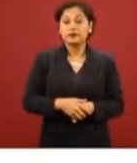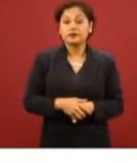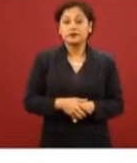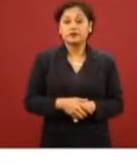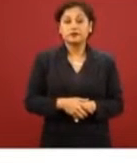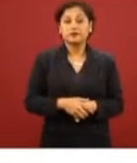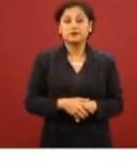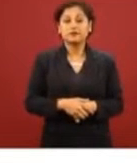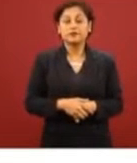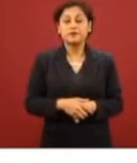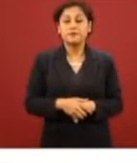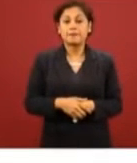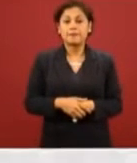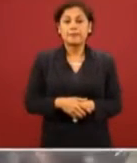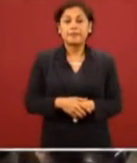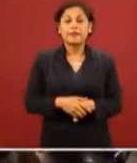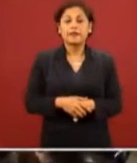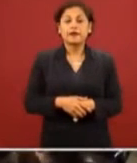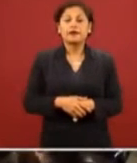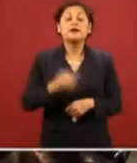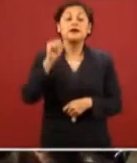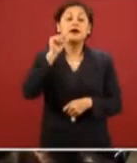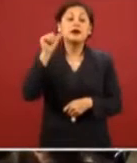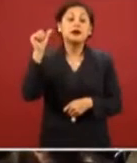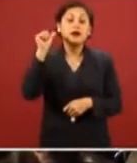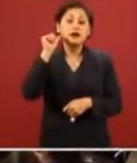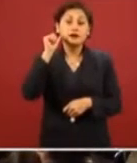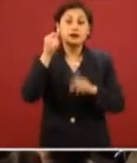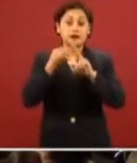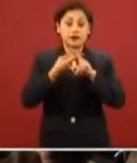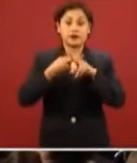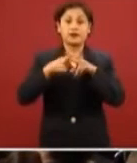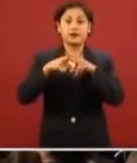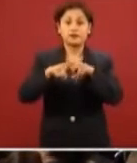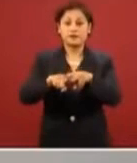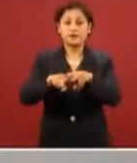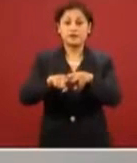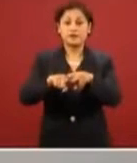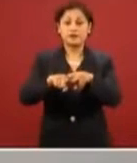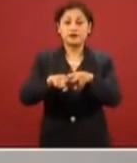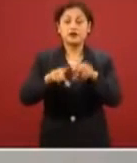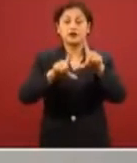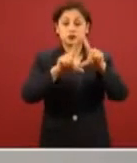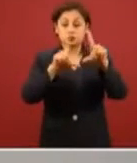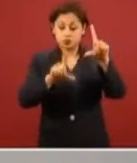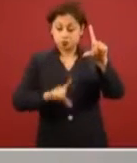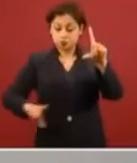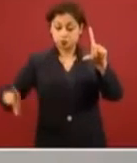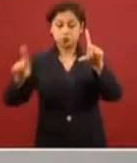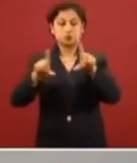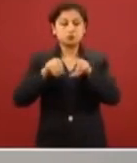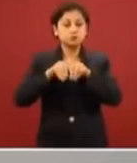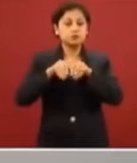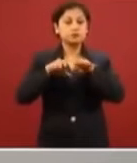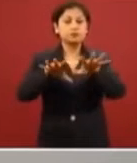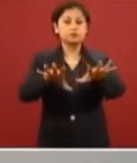partir del día de ayer se inició la distribución por toda la República Mexicana de